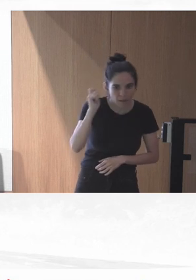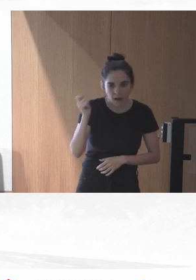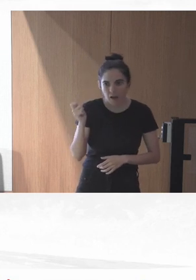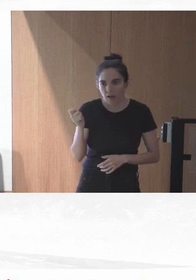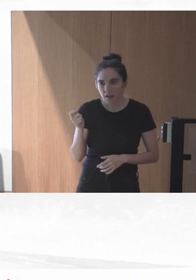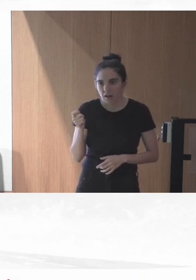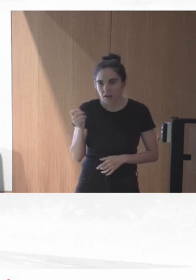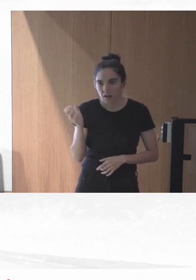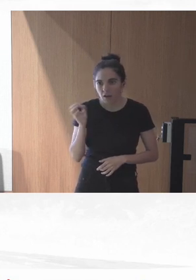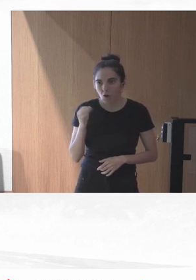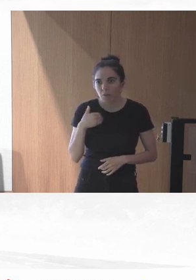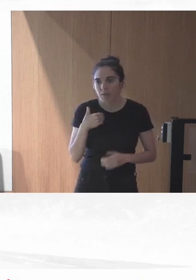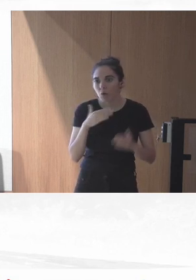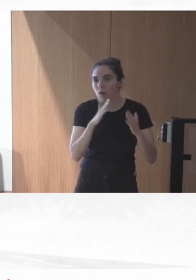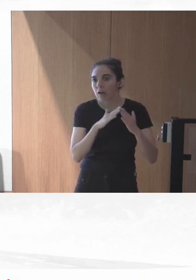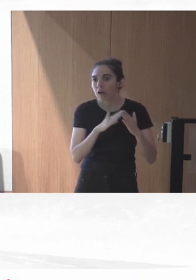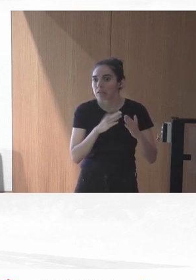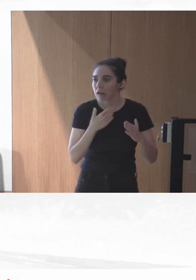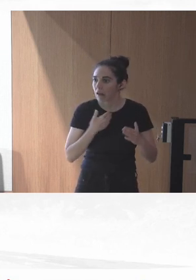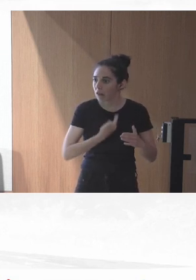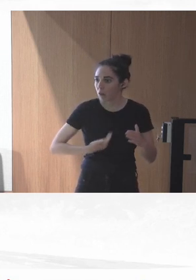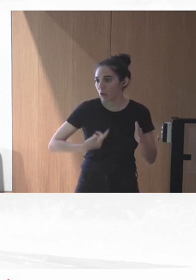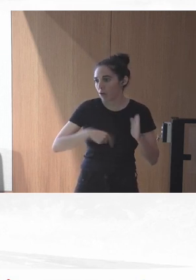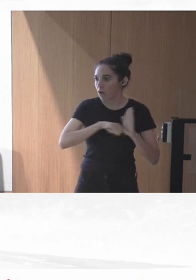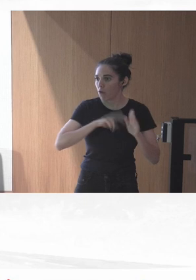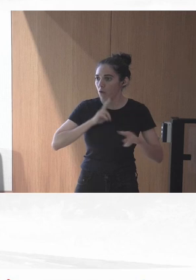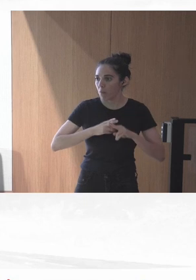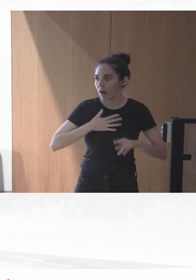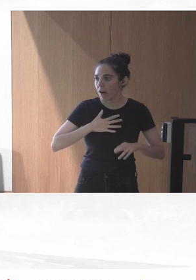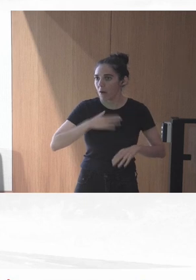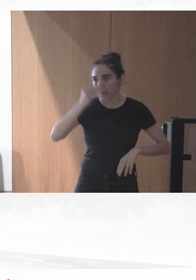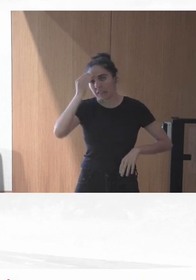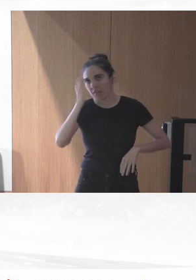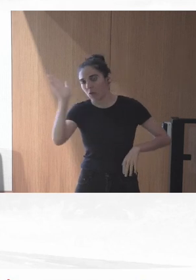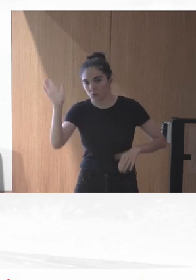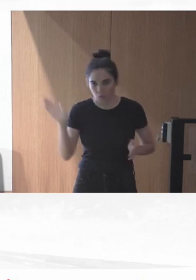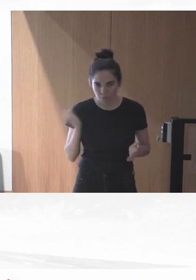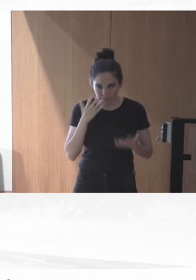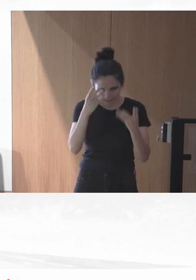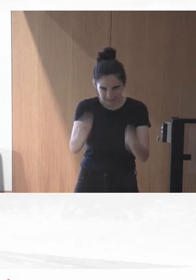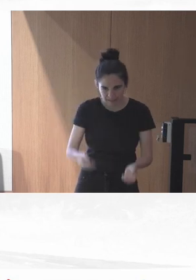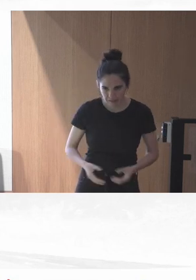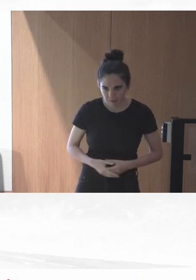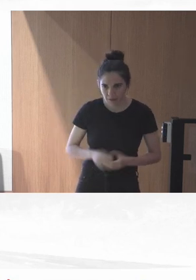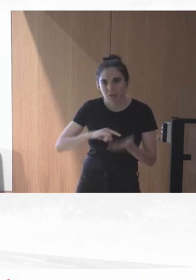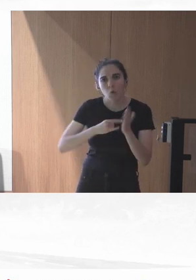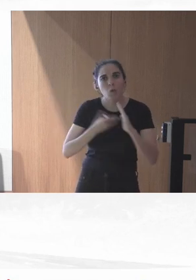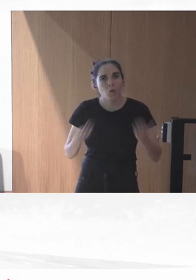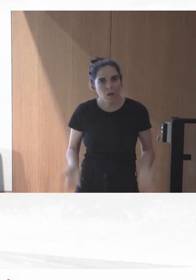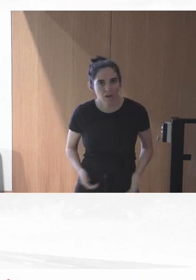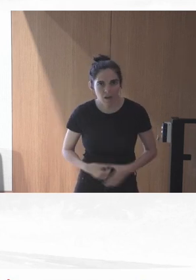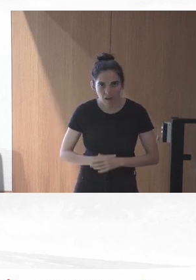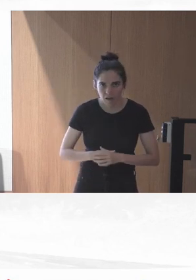hay una propiedad a mi nombre que yo pensaba que tal. No sé si me explico. ¿Qué solución puede haber a